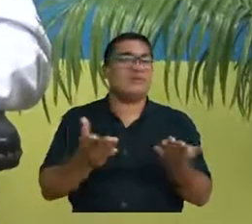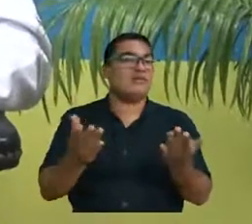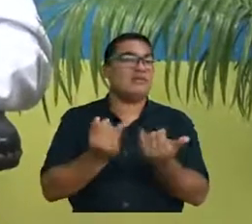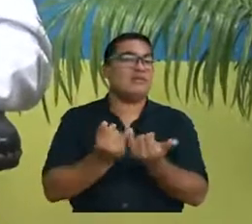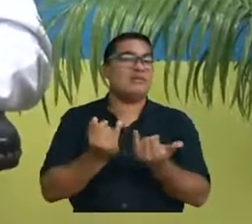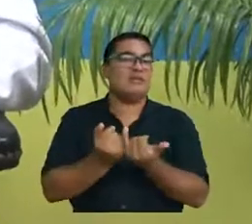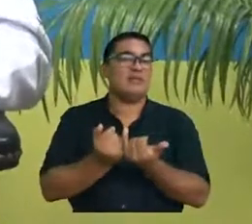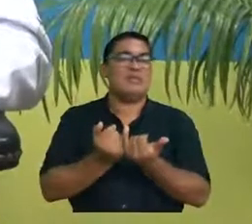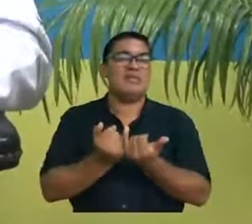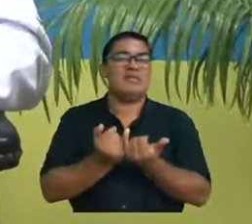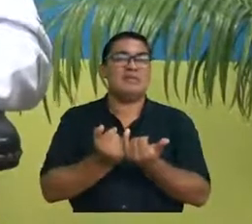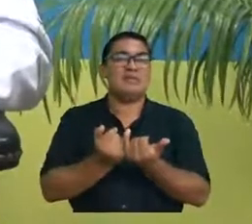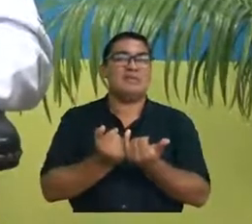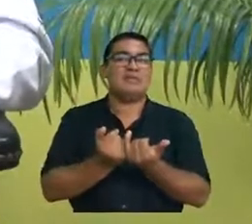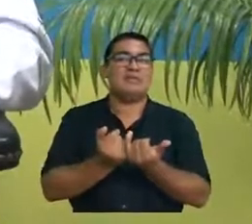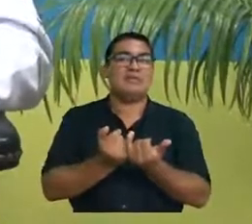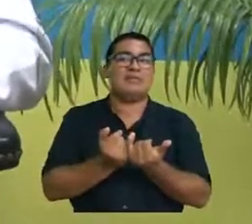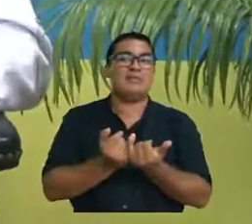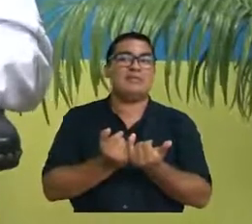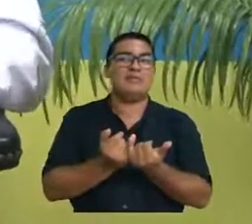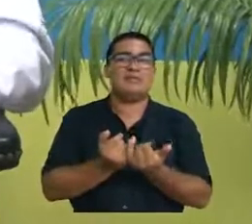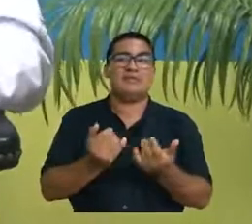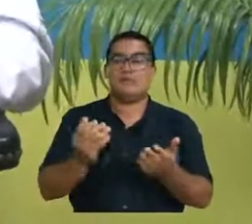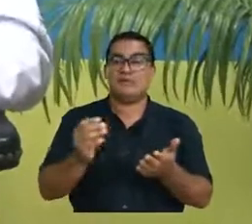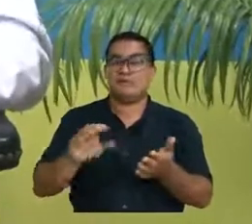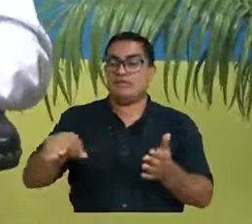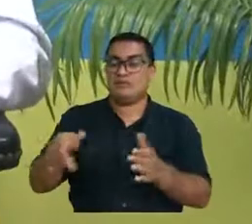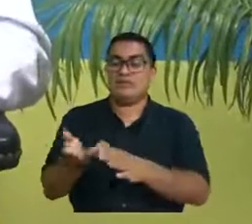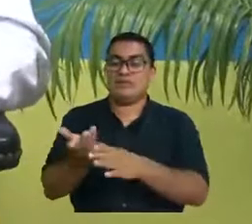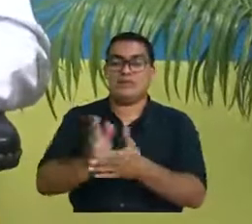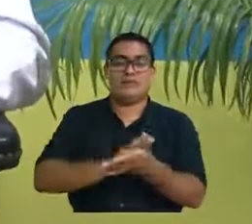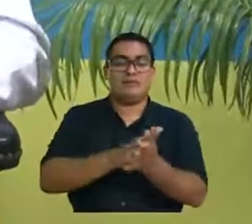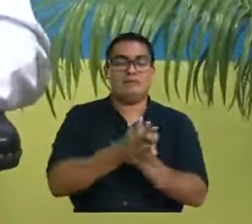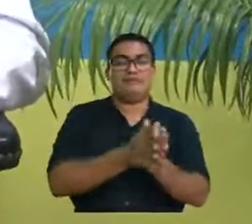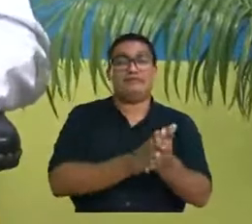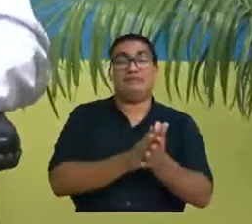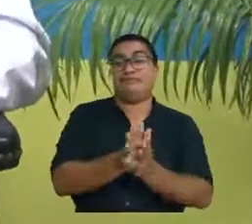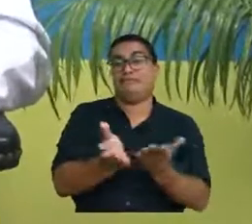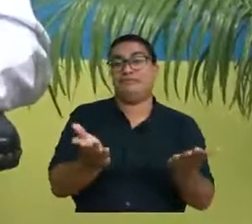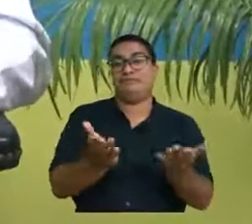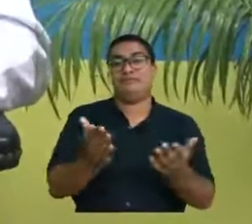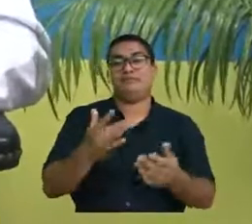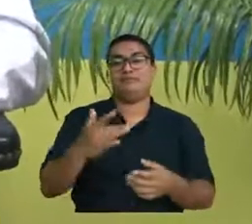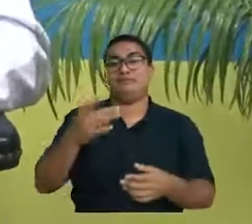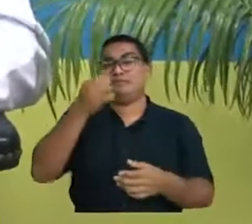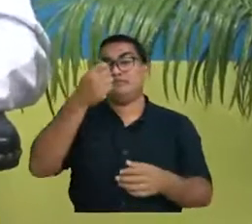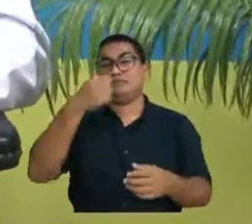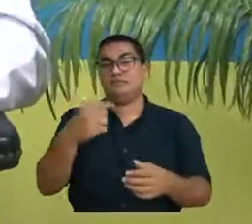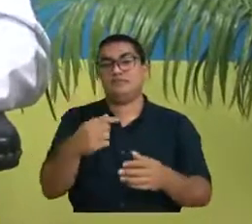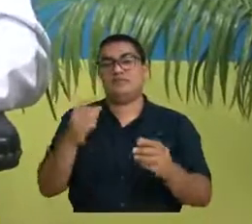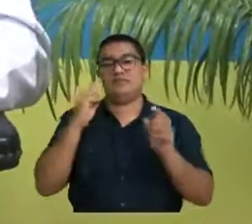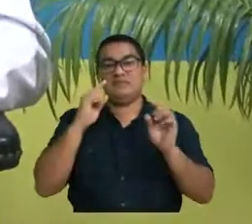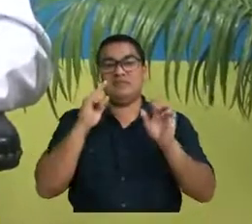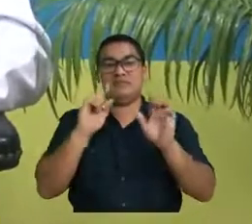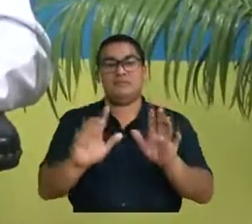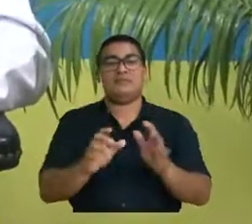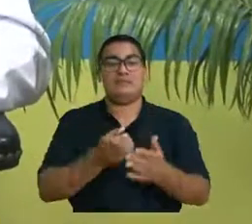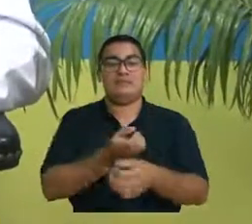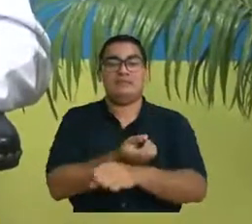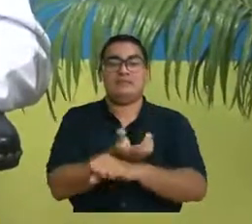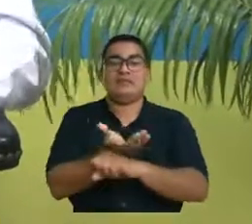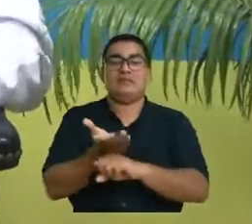solamente es de aplicar una crema hidratante, amerita otro tratamiento. Hay una recomendación que se está